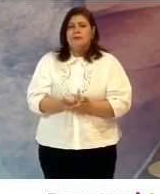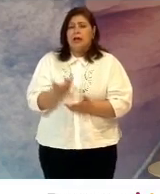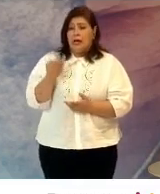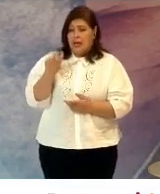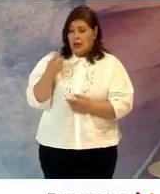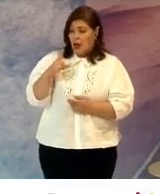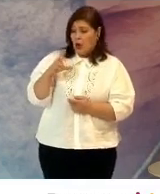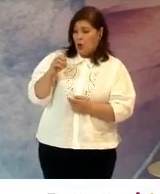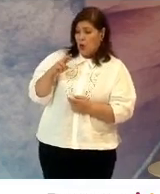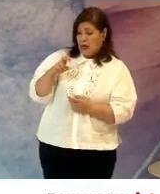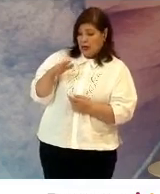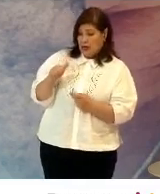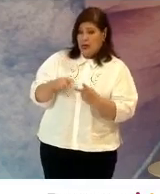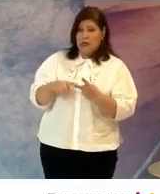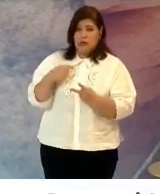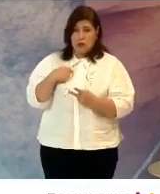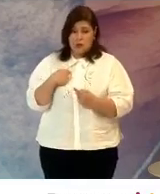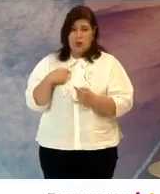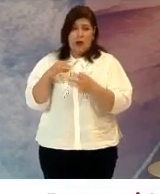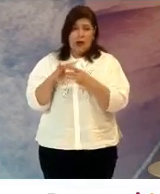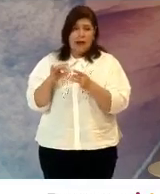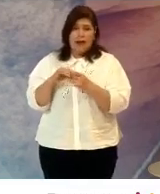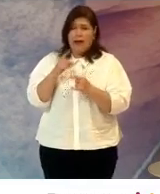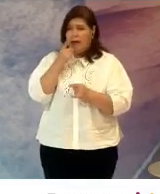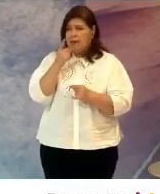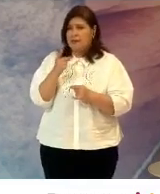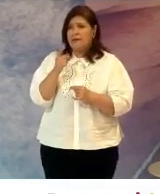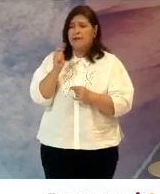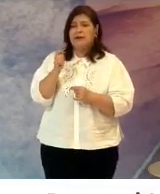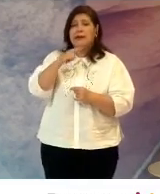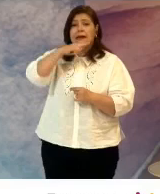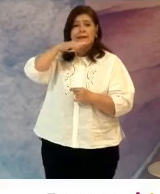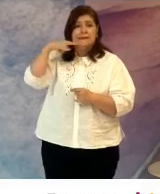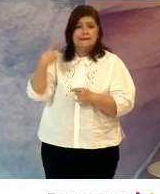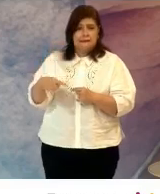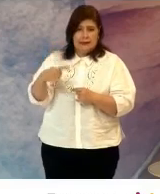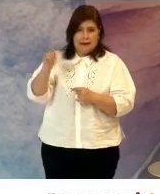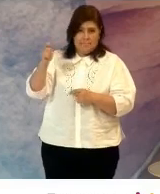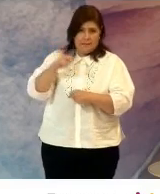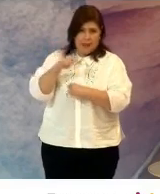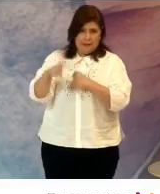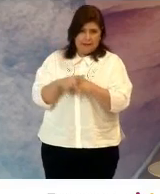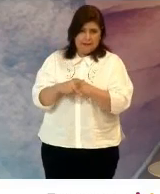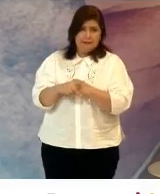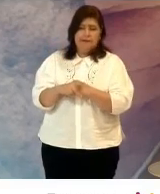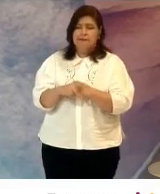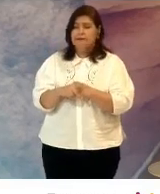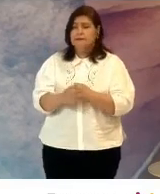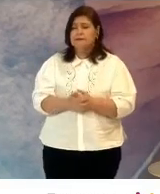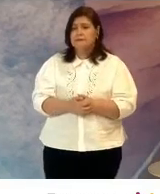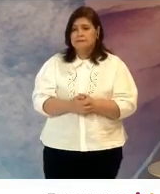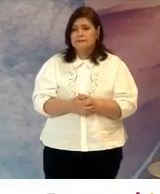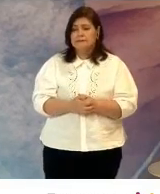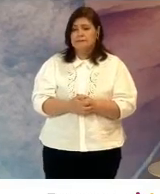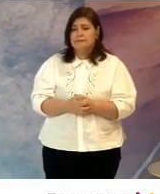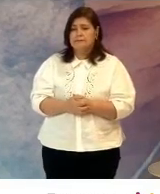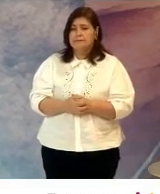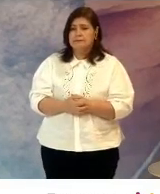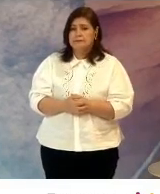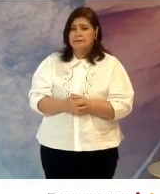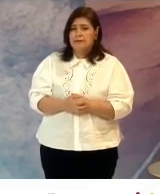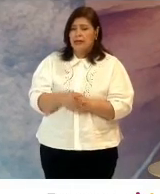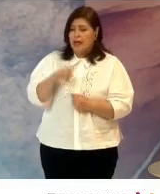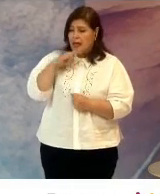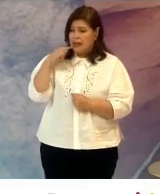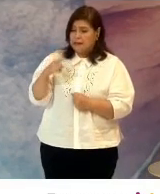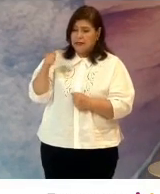Lorena y yo acabamos de volver de Chile, y allí hicimos un